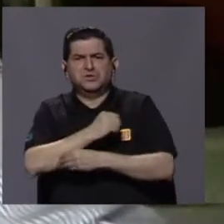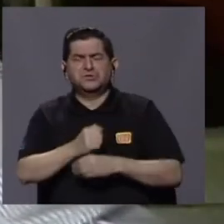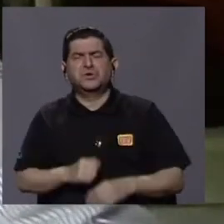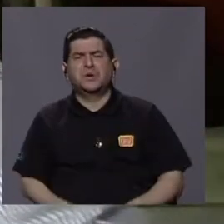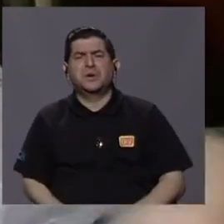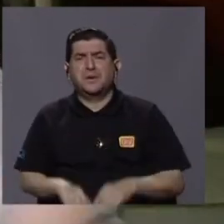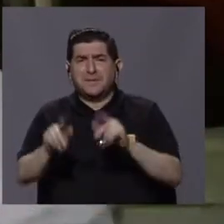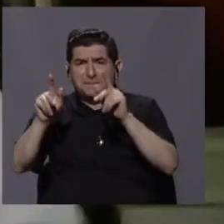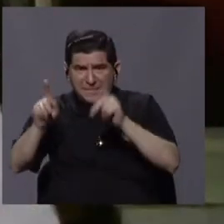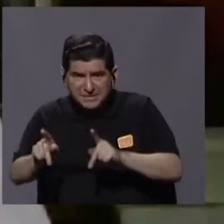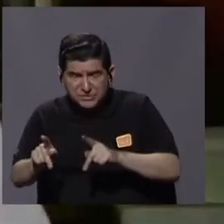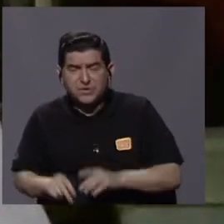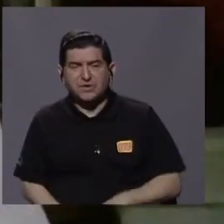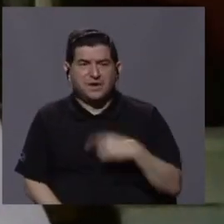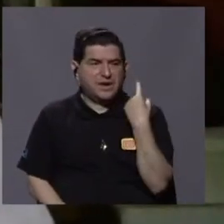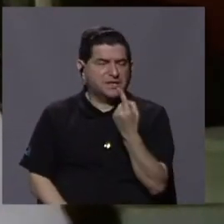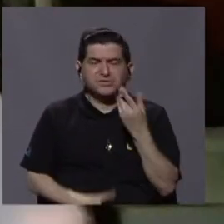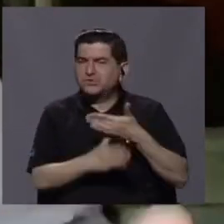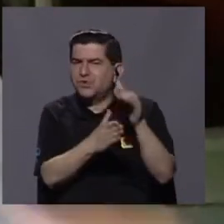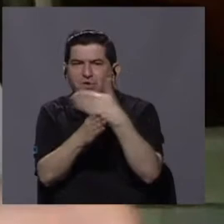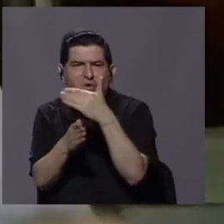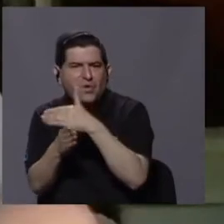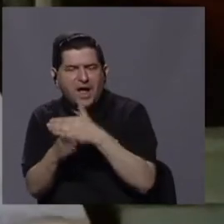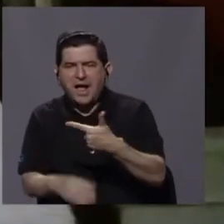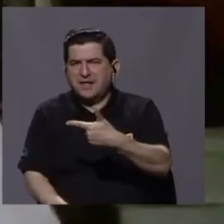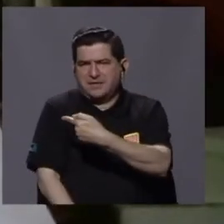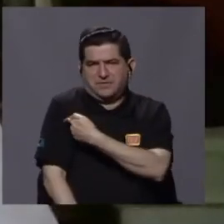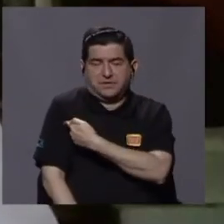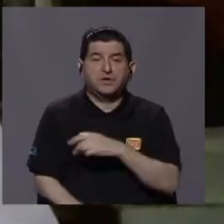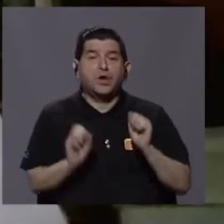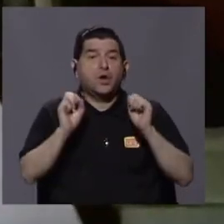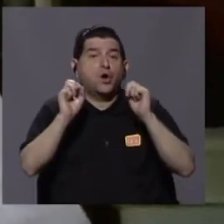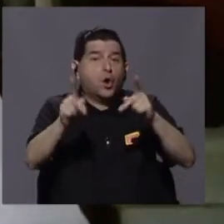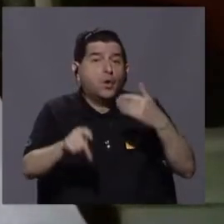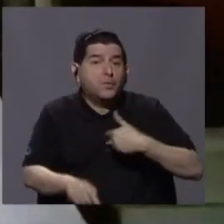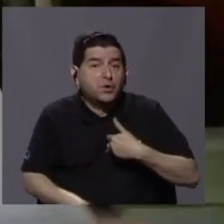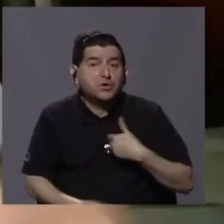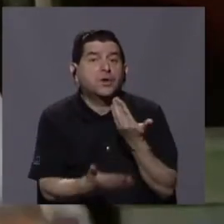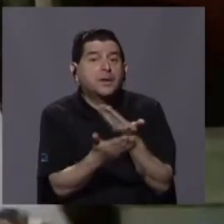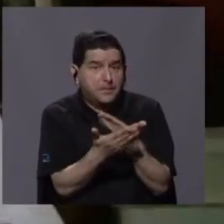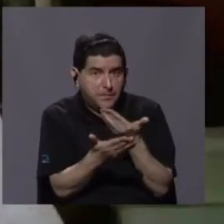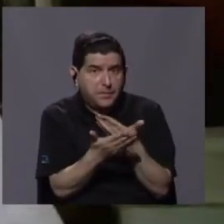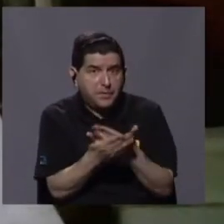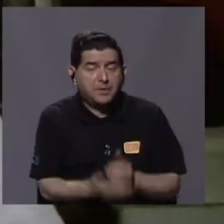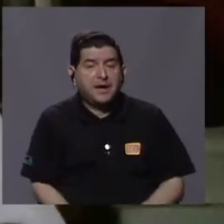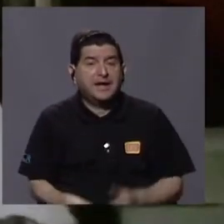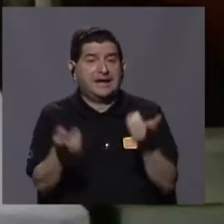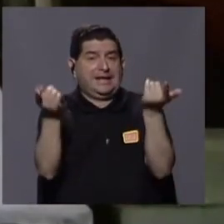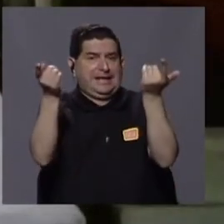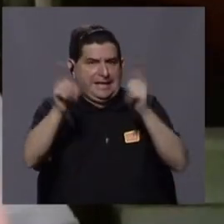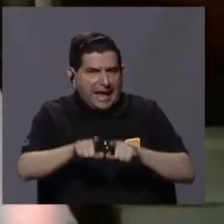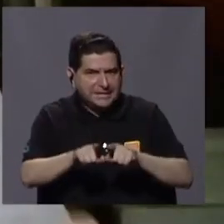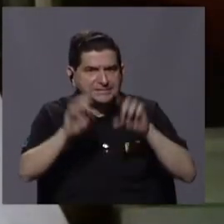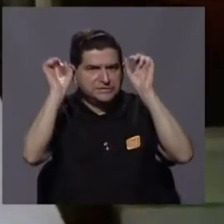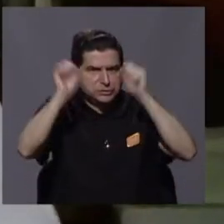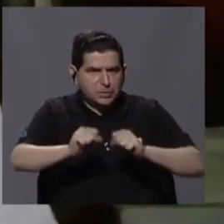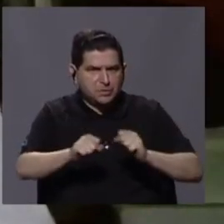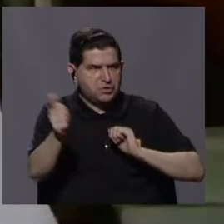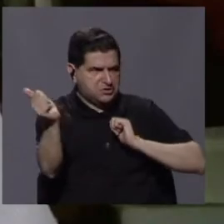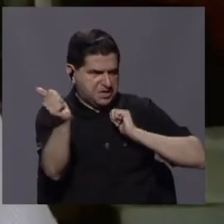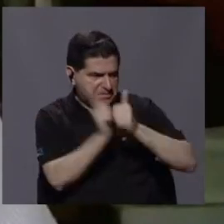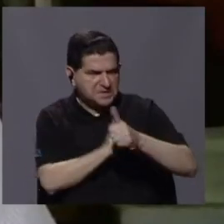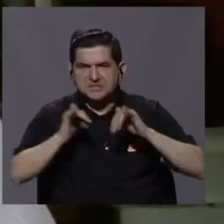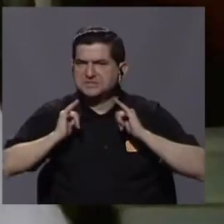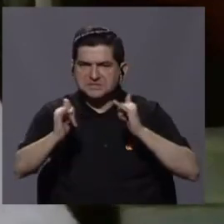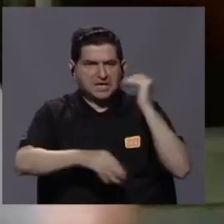en la distribución de las vacunas cuando había la oportunidad de demostrar que en este caso se podía superar la